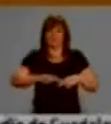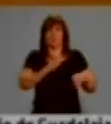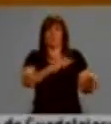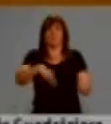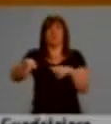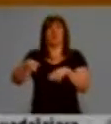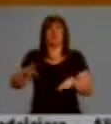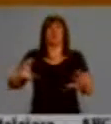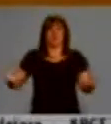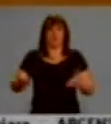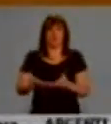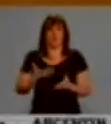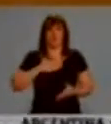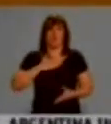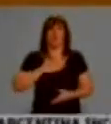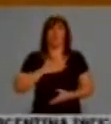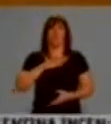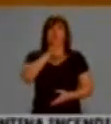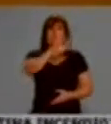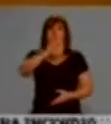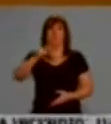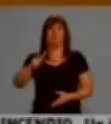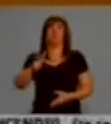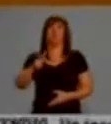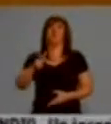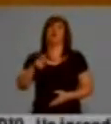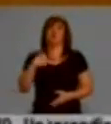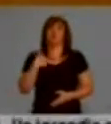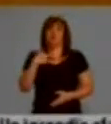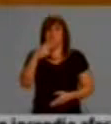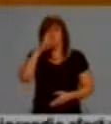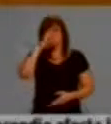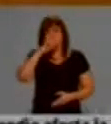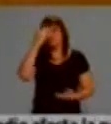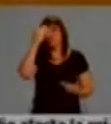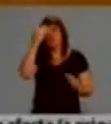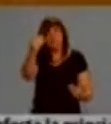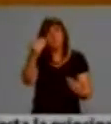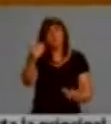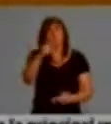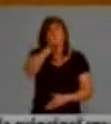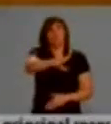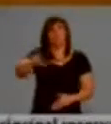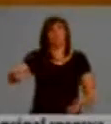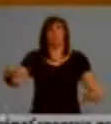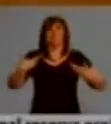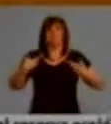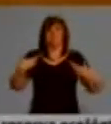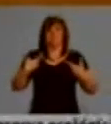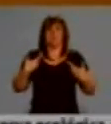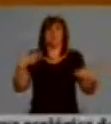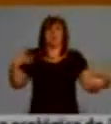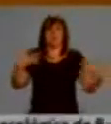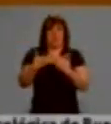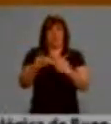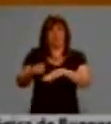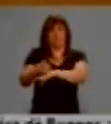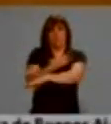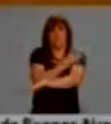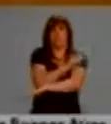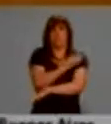de Convergencia y Unión sean de recuerdo a las víctimas del accidente ferroviario en